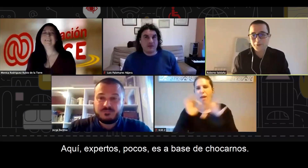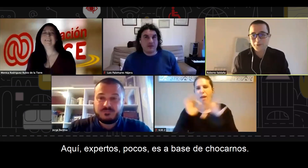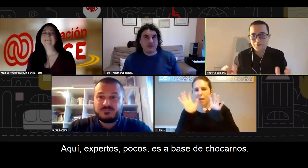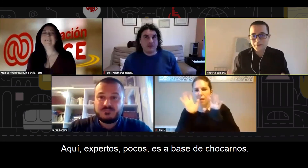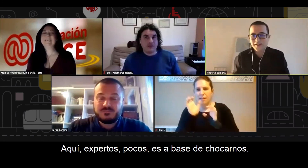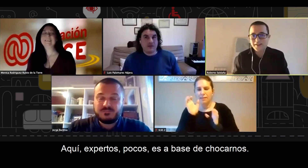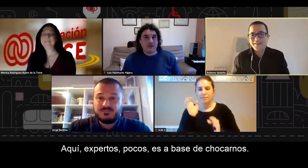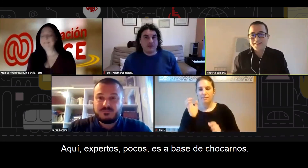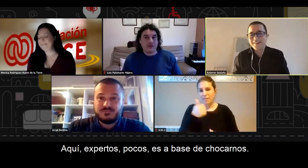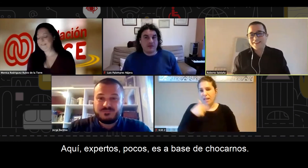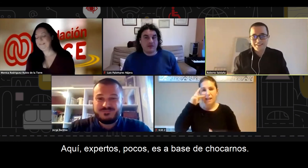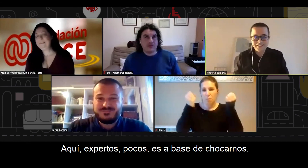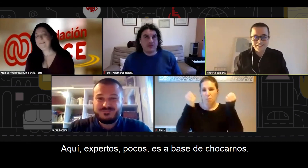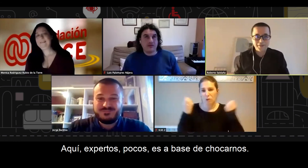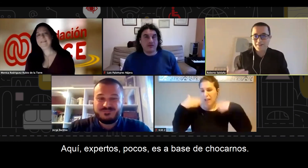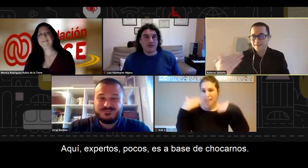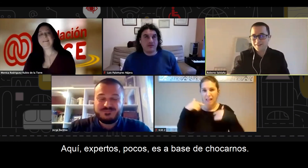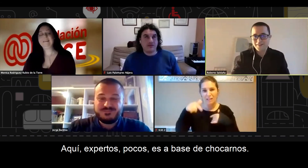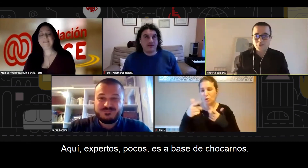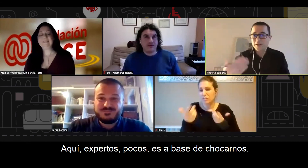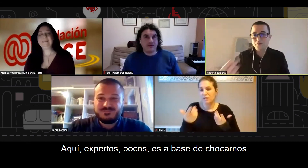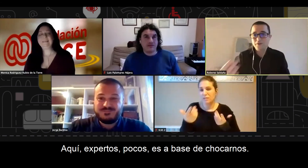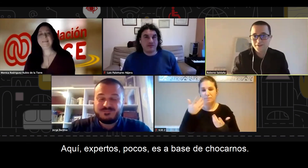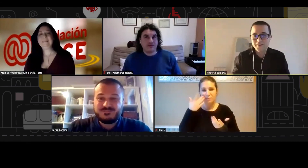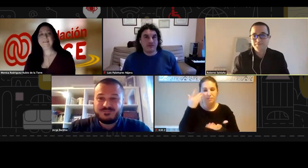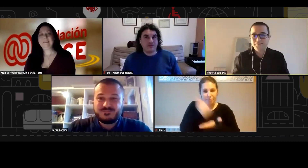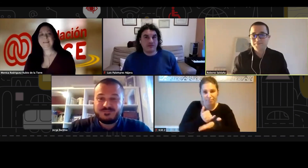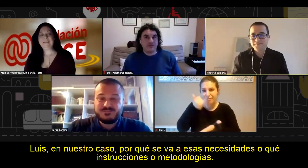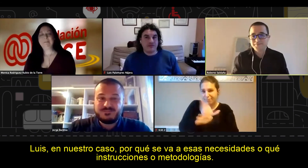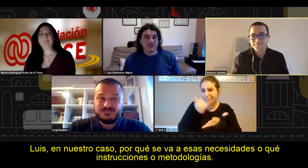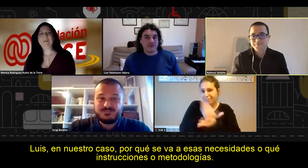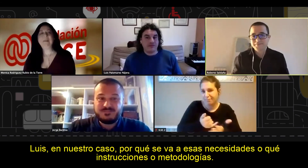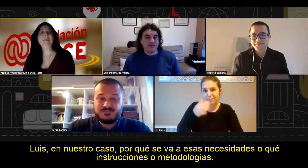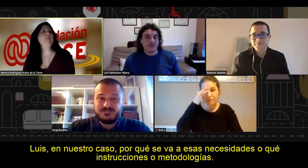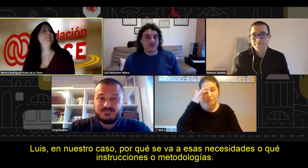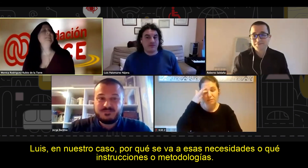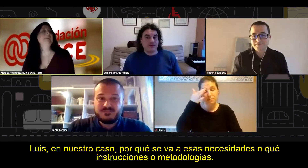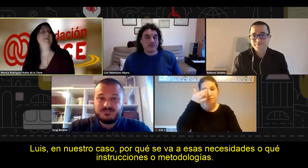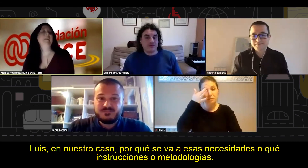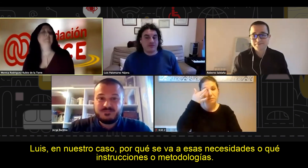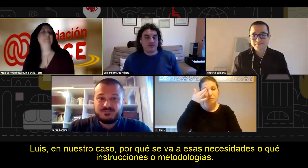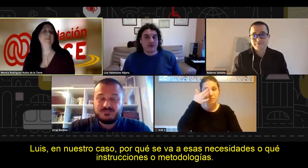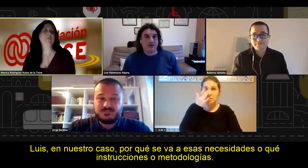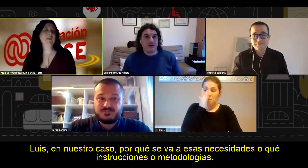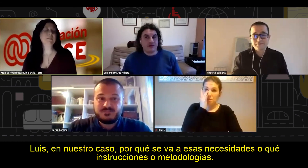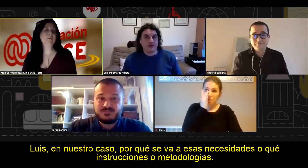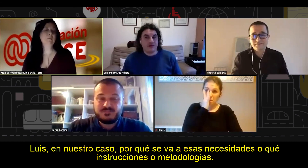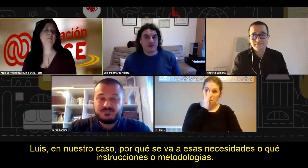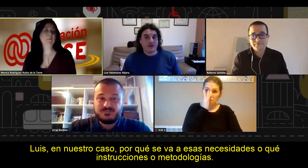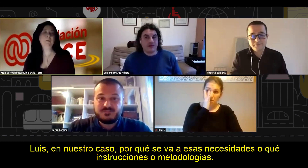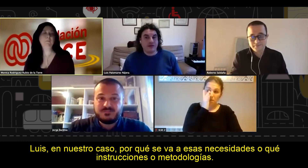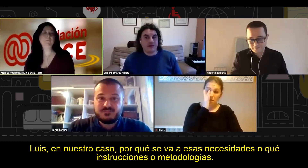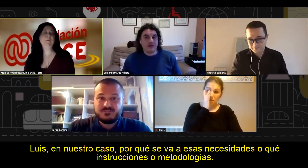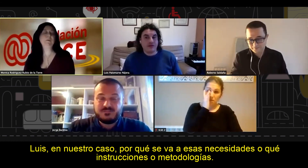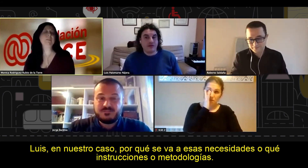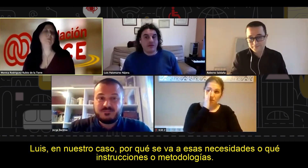poco. Casi es a base de chocarnos. Luis, en nuestro caso, ¿por